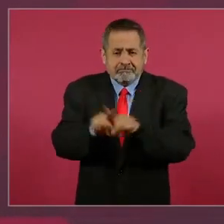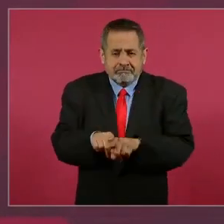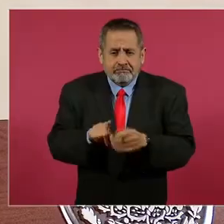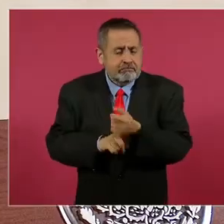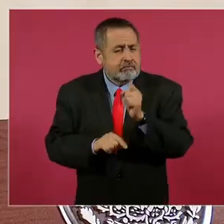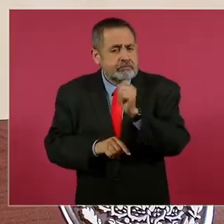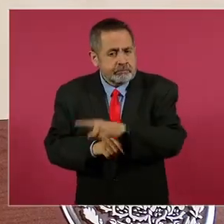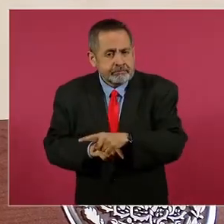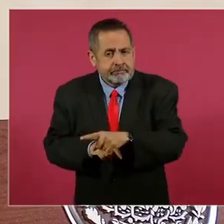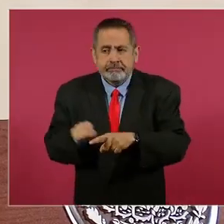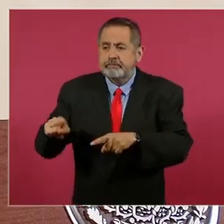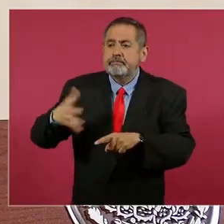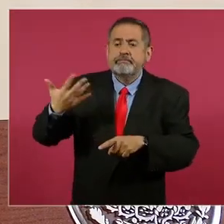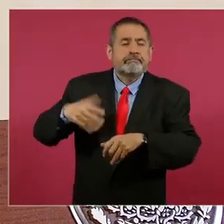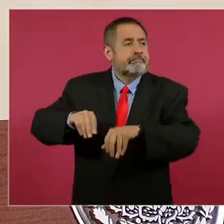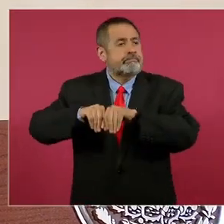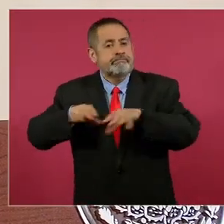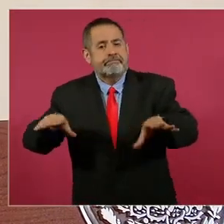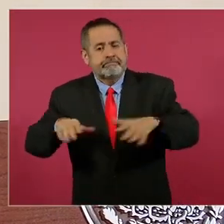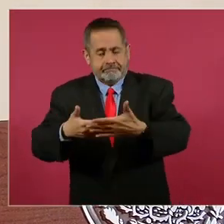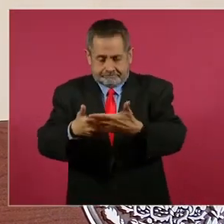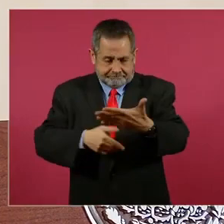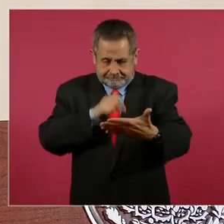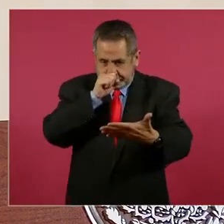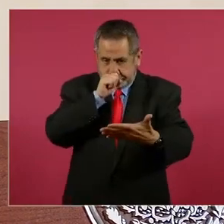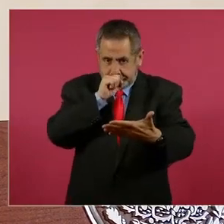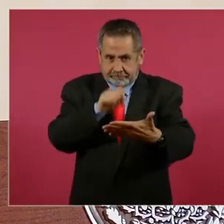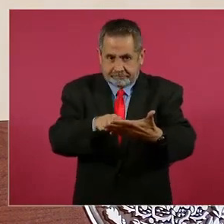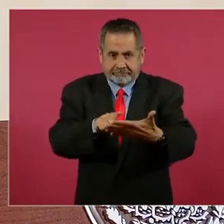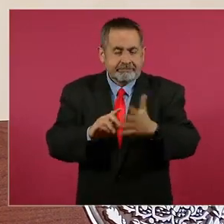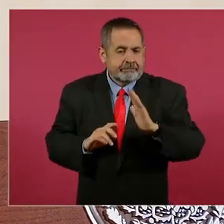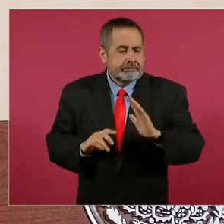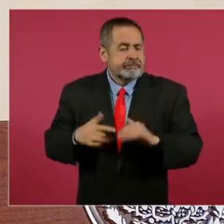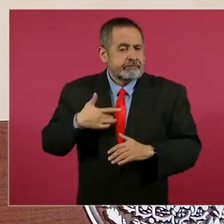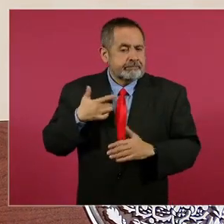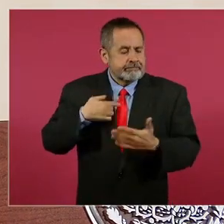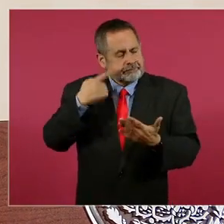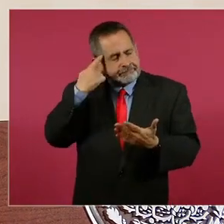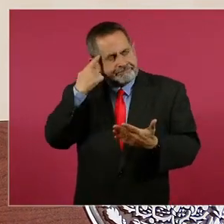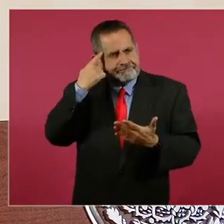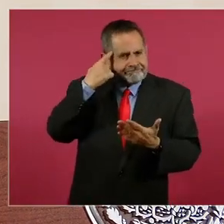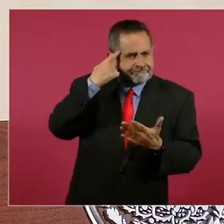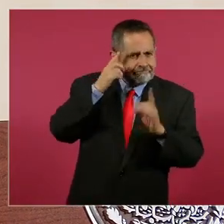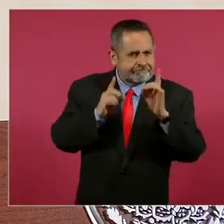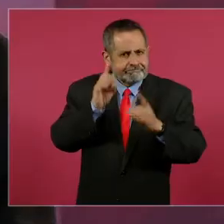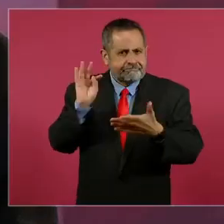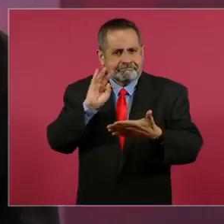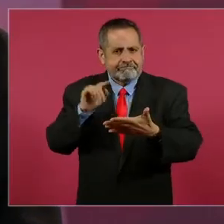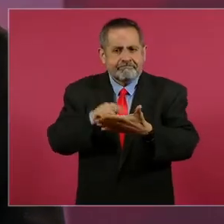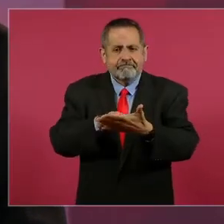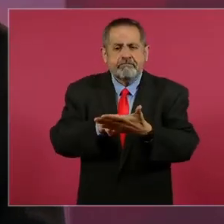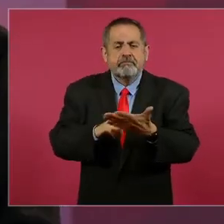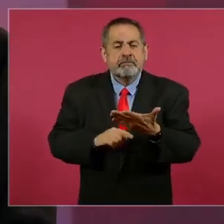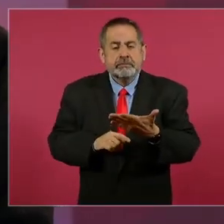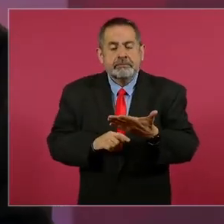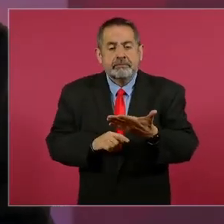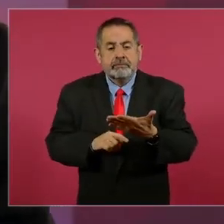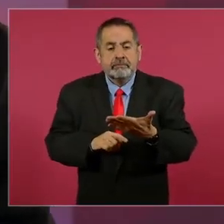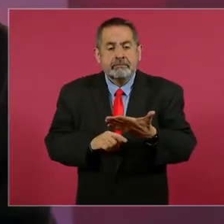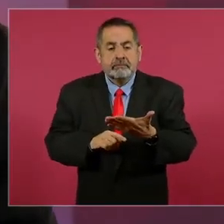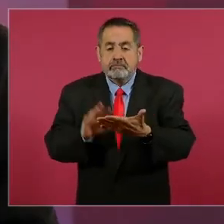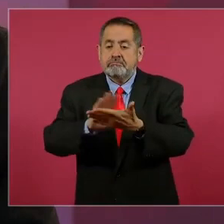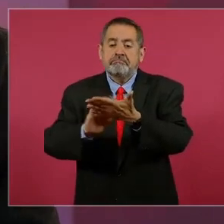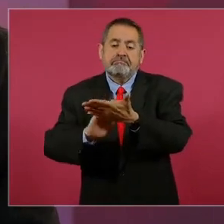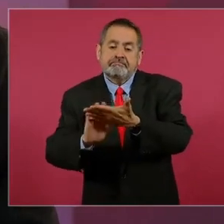que había hecho público, porque temía de que nosotros fuésemos a